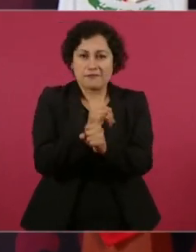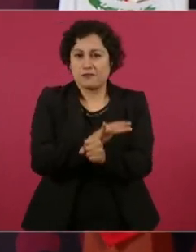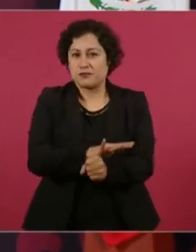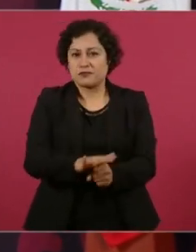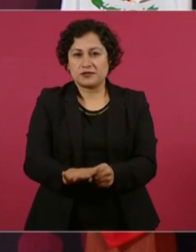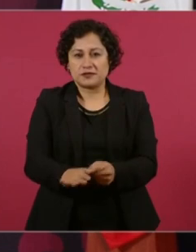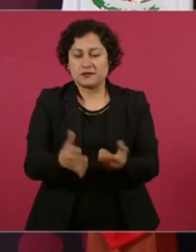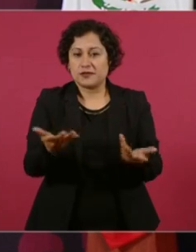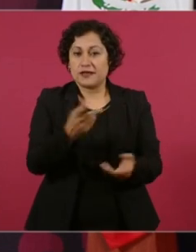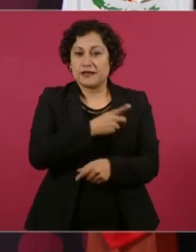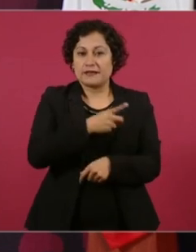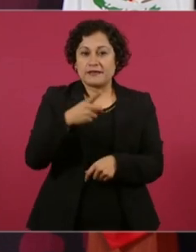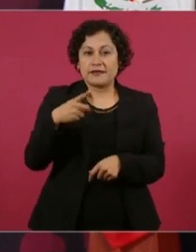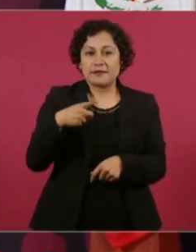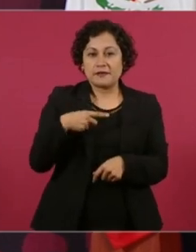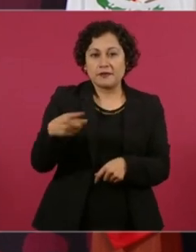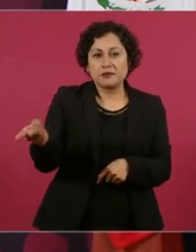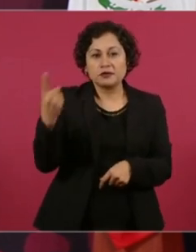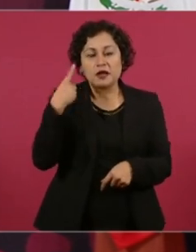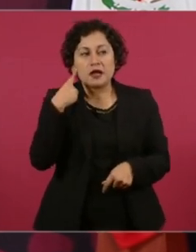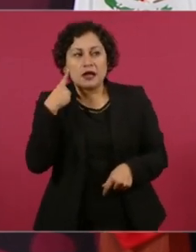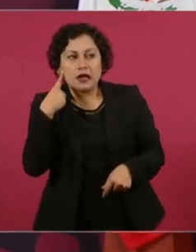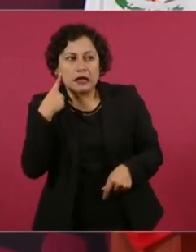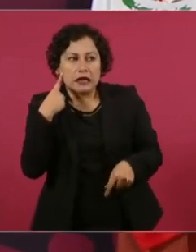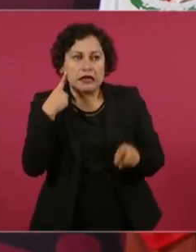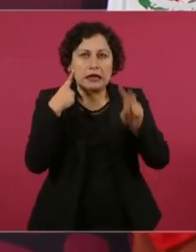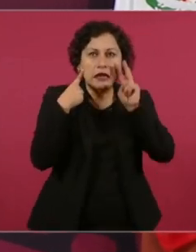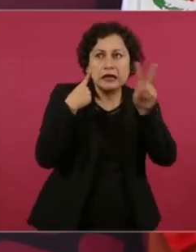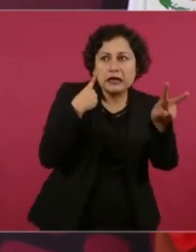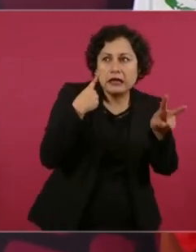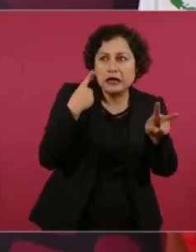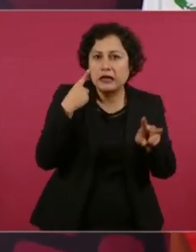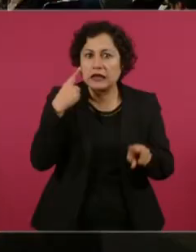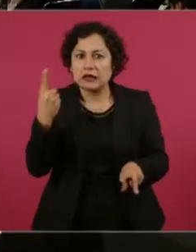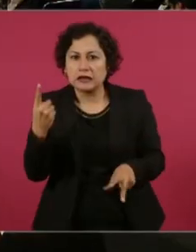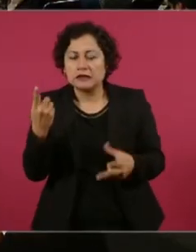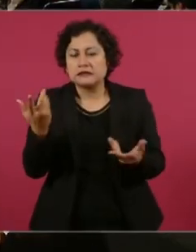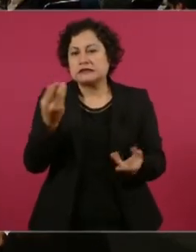tenemos que estar escuchando a Sarmiento y a